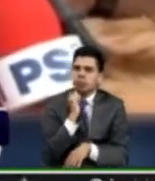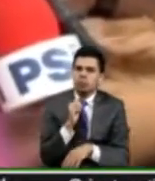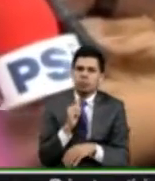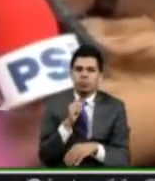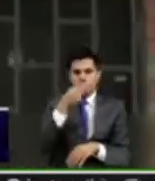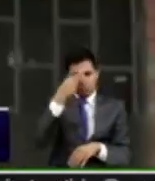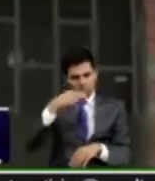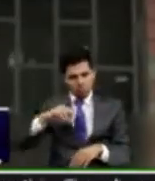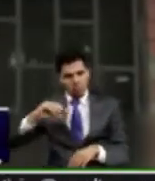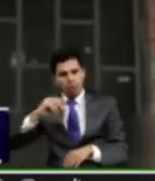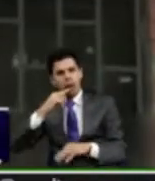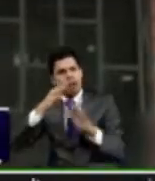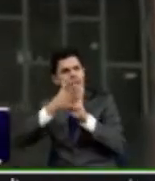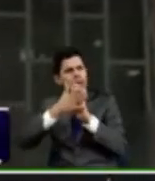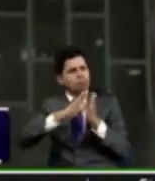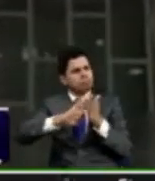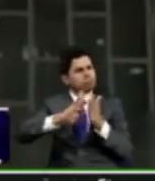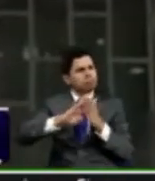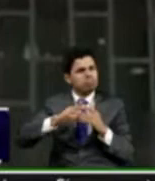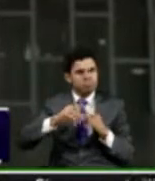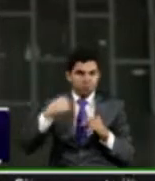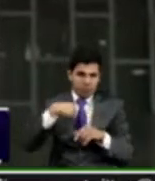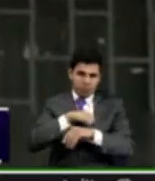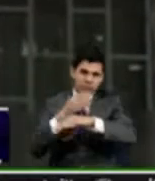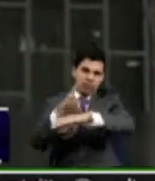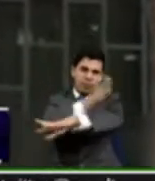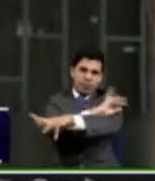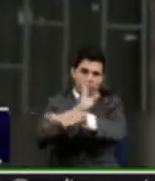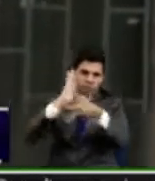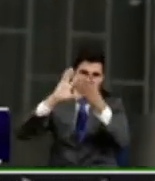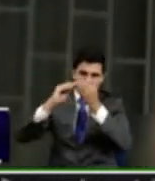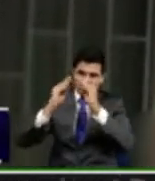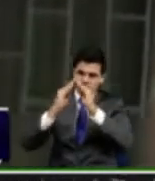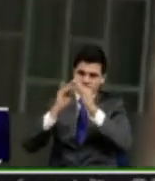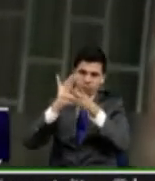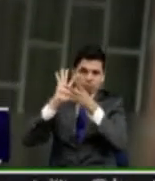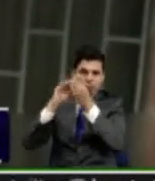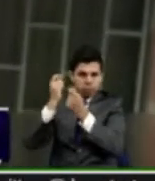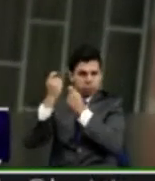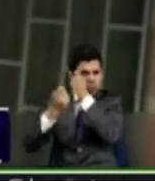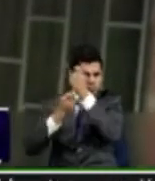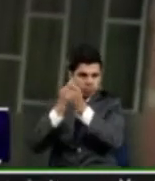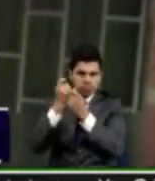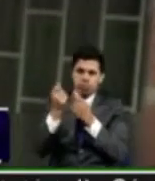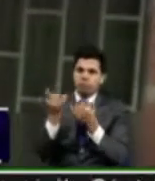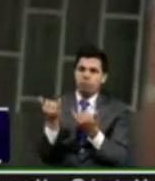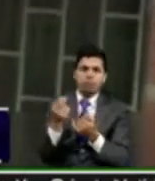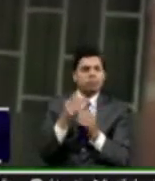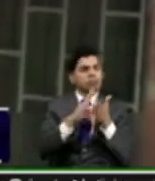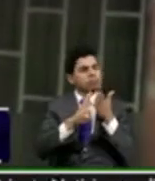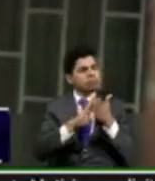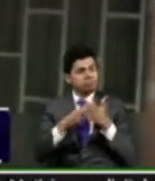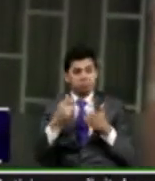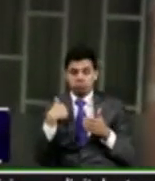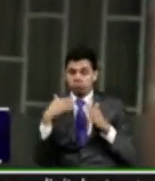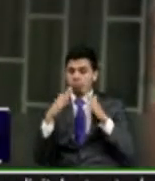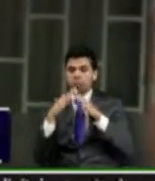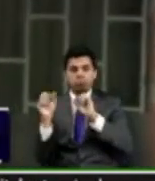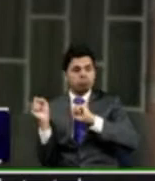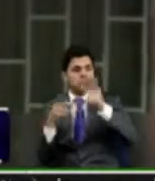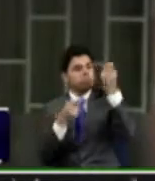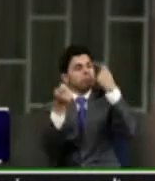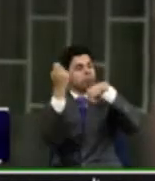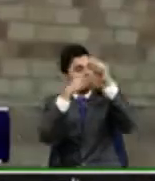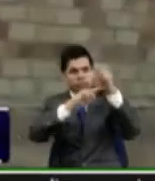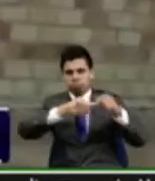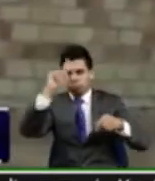hijo dice que pues que hicimos un negocio de la casa, y entonces él dice que él no deja vender